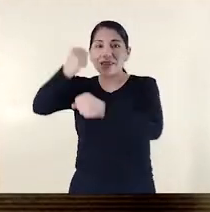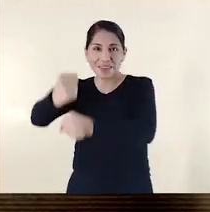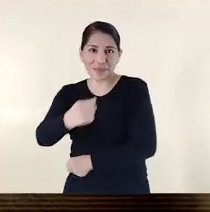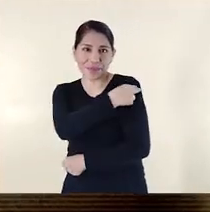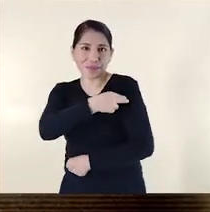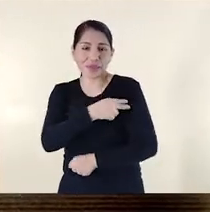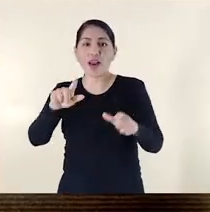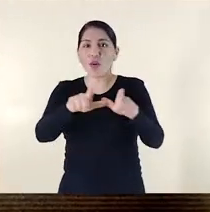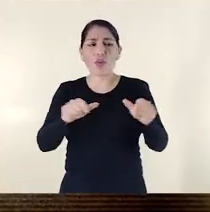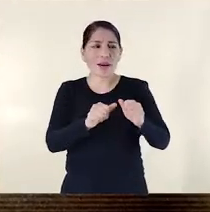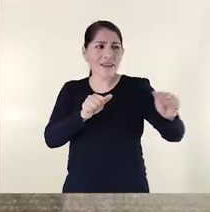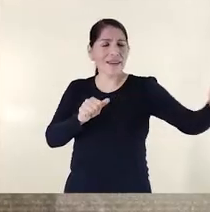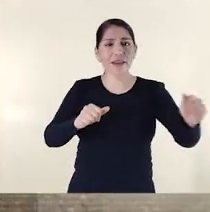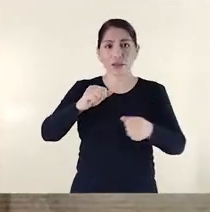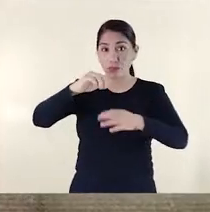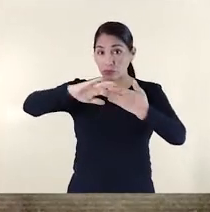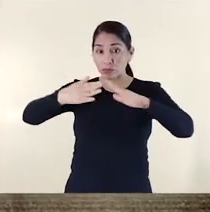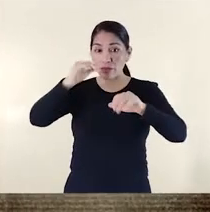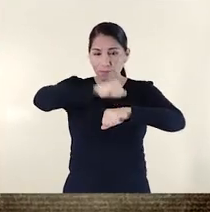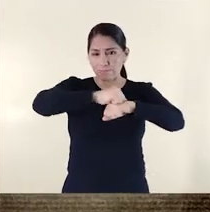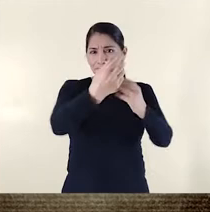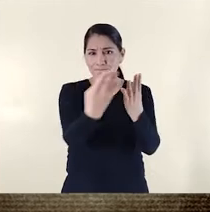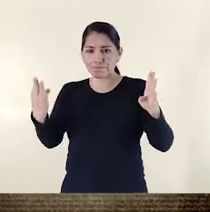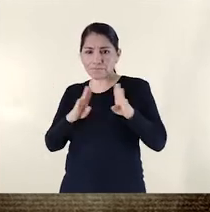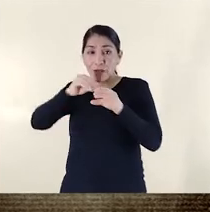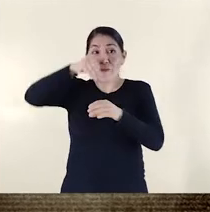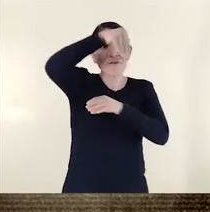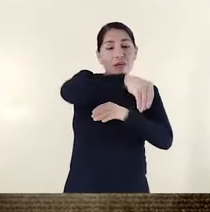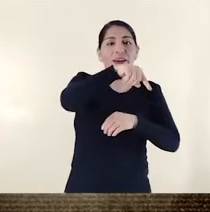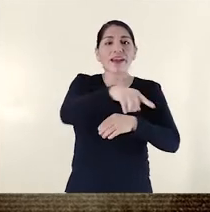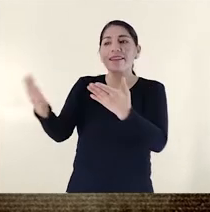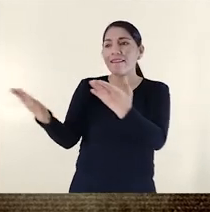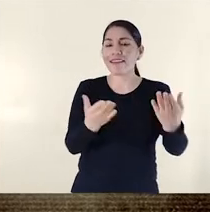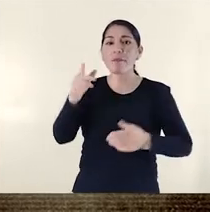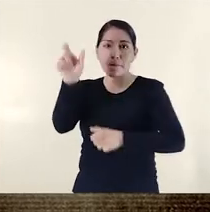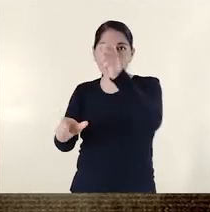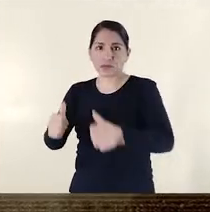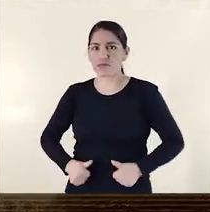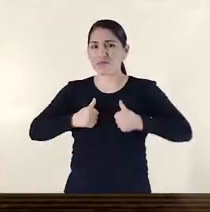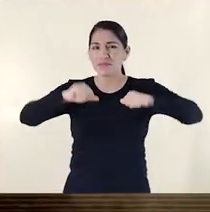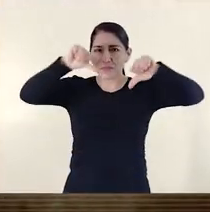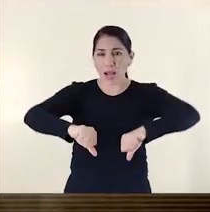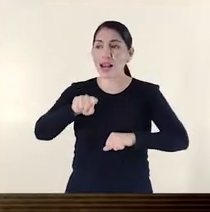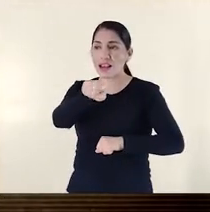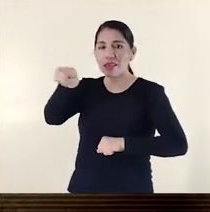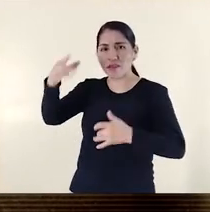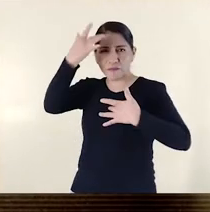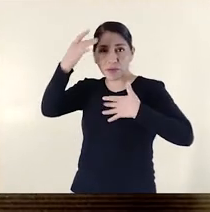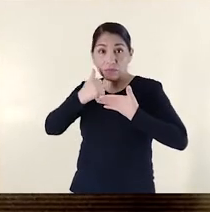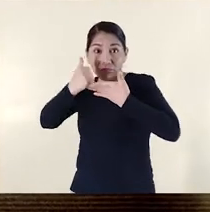una zona alejada, fuera de las murallas de la ciudad, para albergar no solo a aquellos desdichados cuyas enfermedades eran